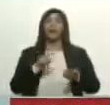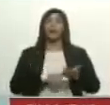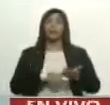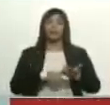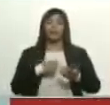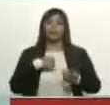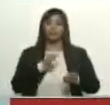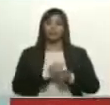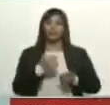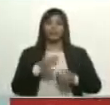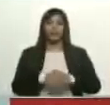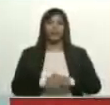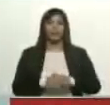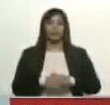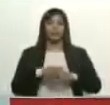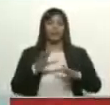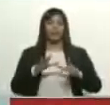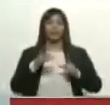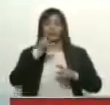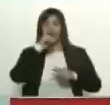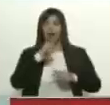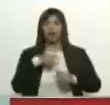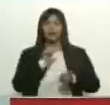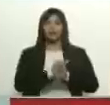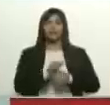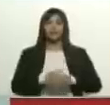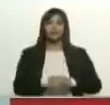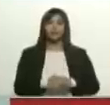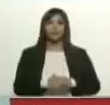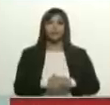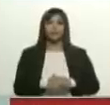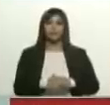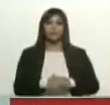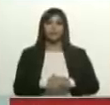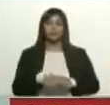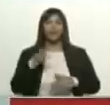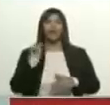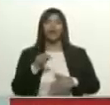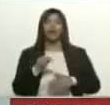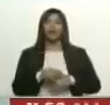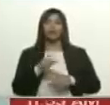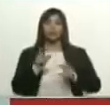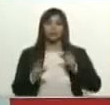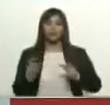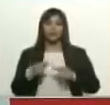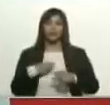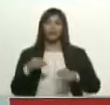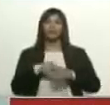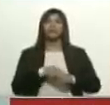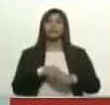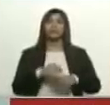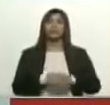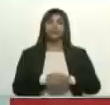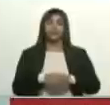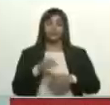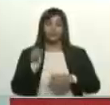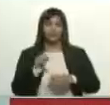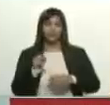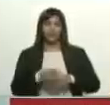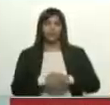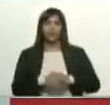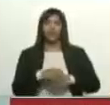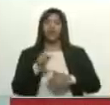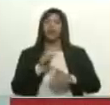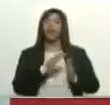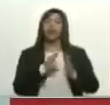pena de 16 años de prisión. Estos sujetos pertenecían, sí, no a